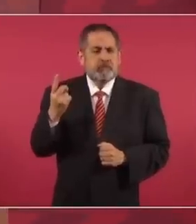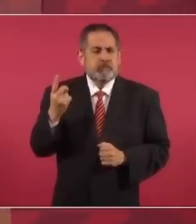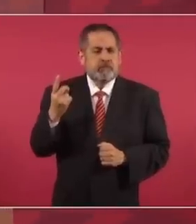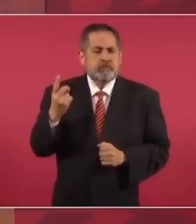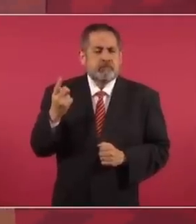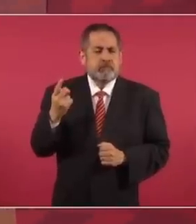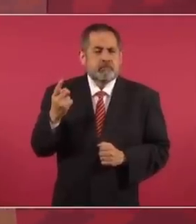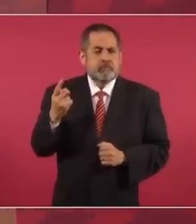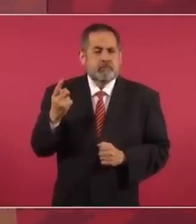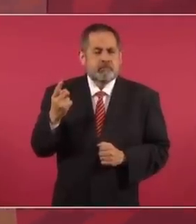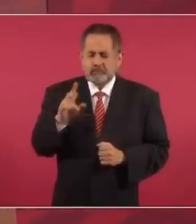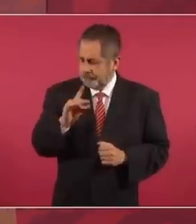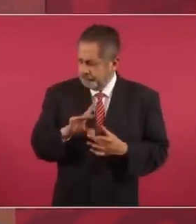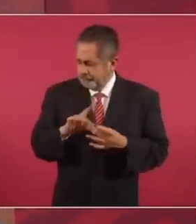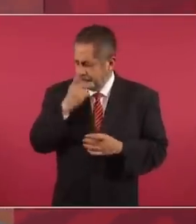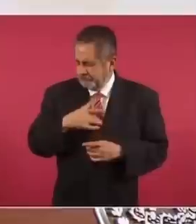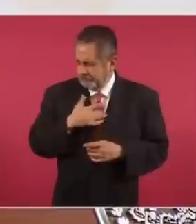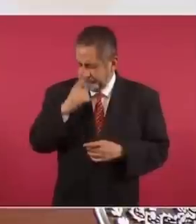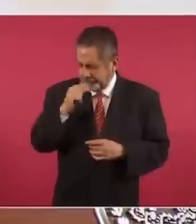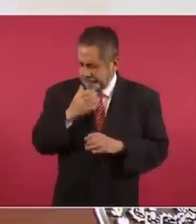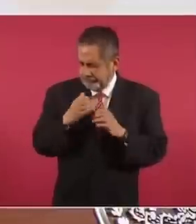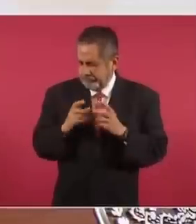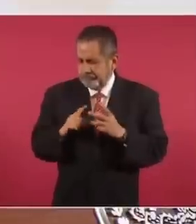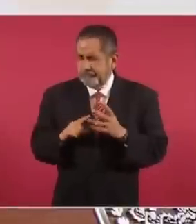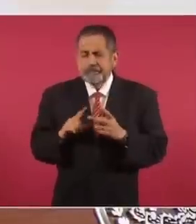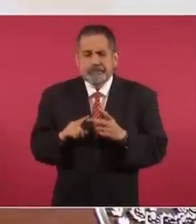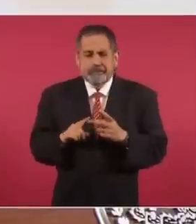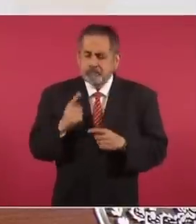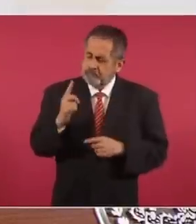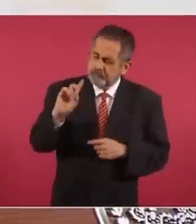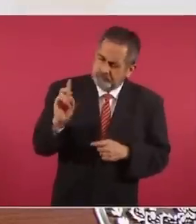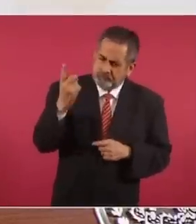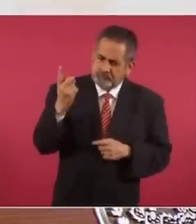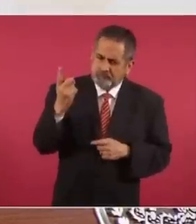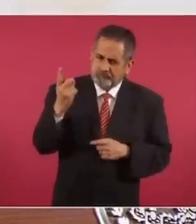un dólar y pero me hablaba de otra una dólar